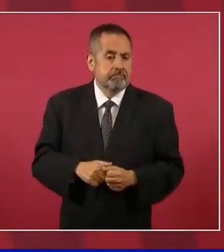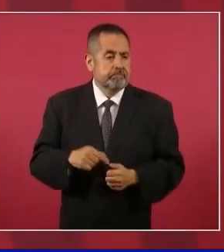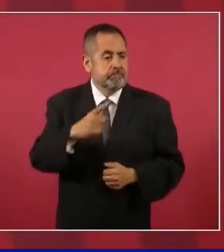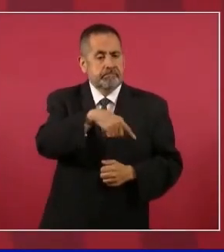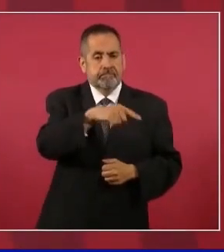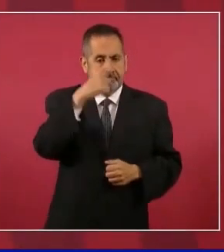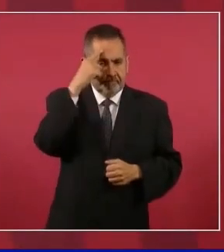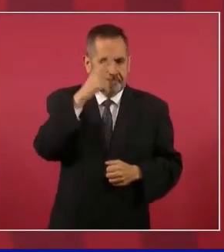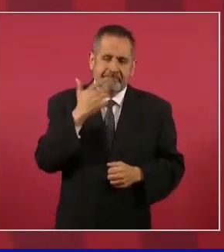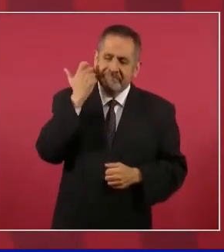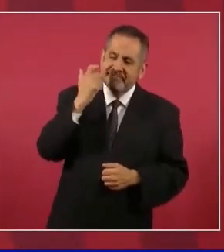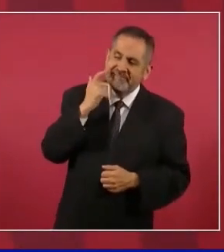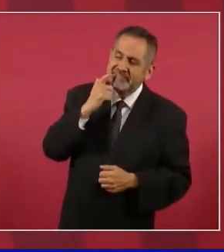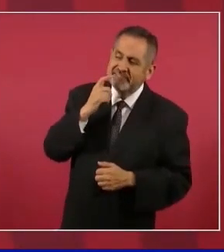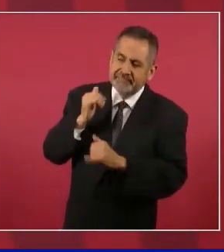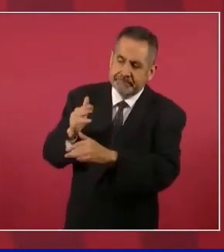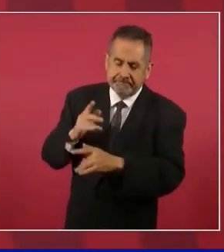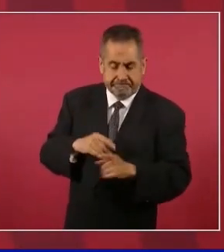suena a plan con maña.